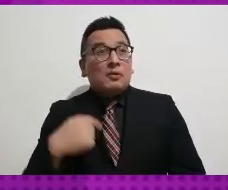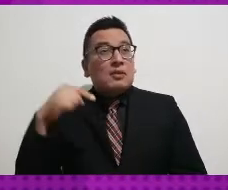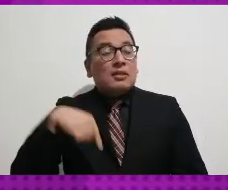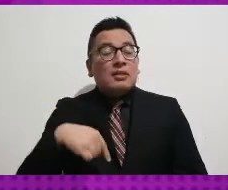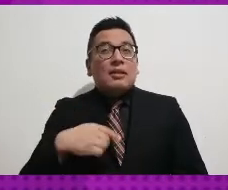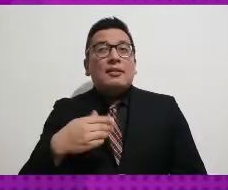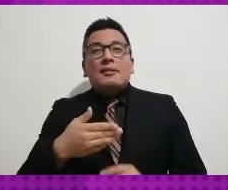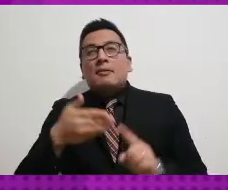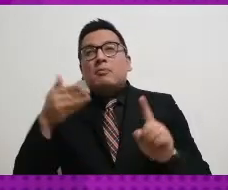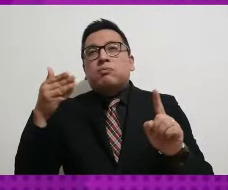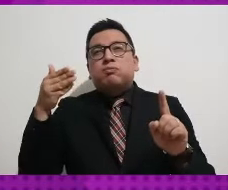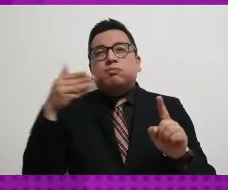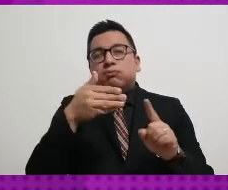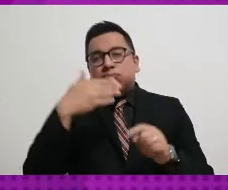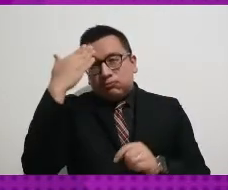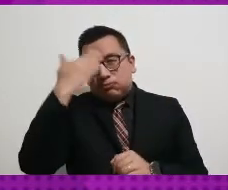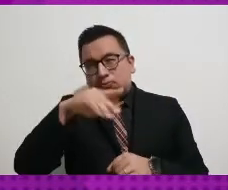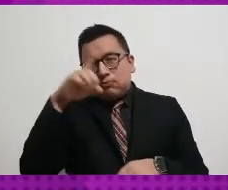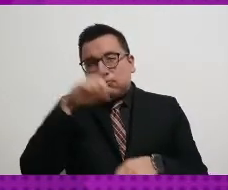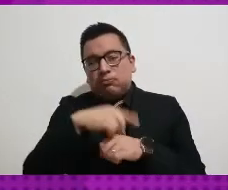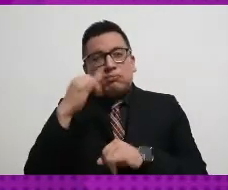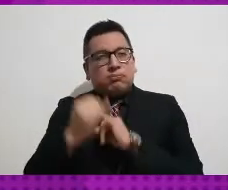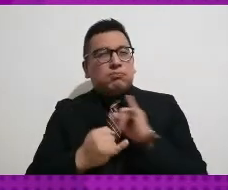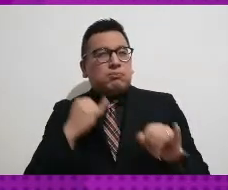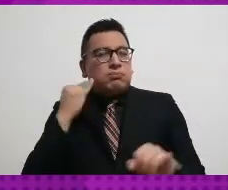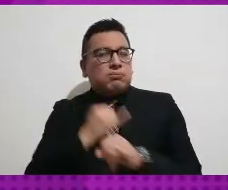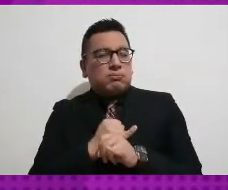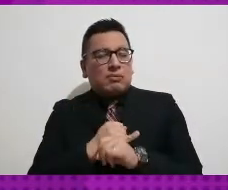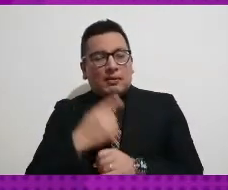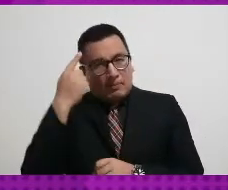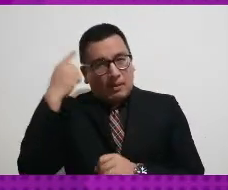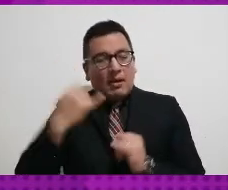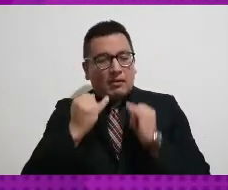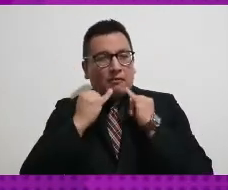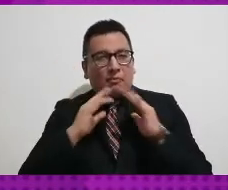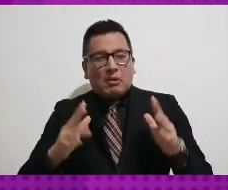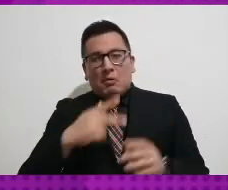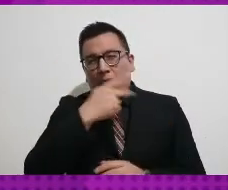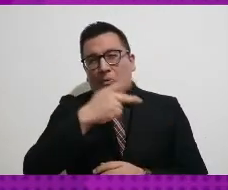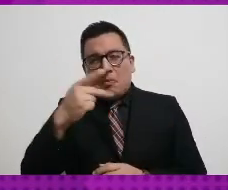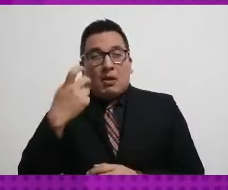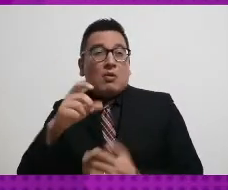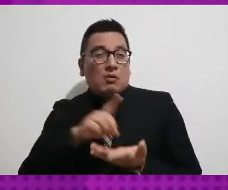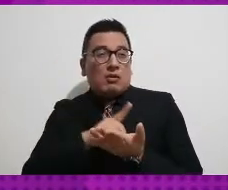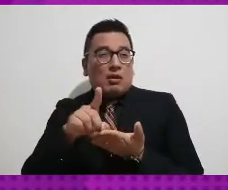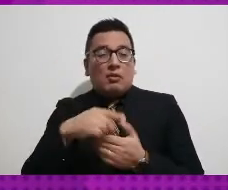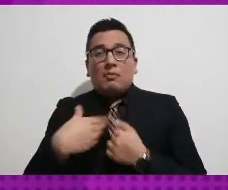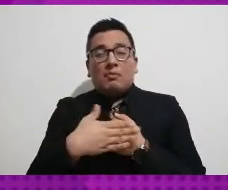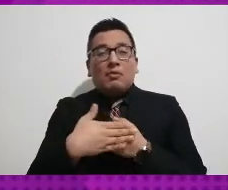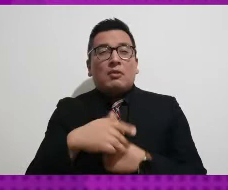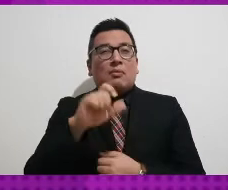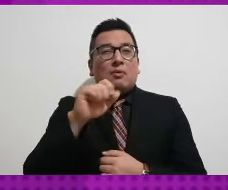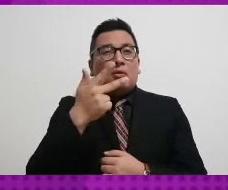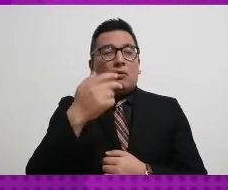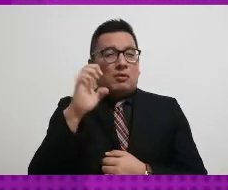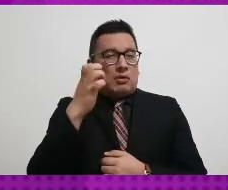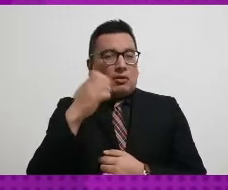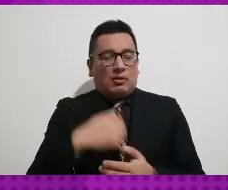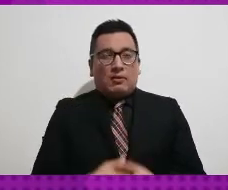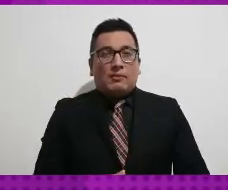conmemoración del Día de Protección de Datos Personales y Derecho a la Privacidad, que se celebrará el próximo 28 de